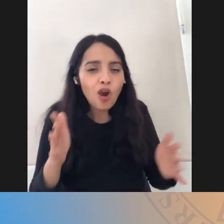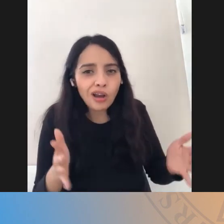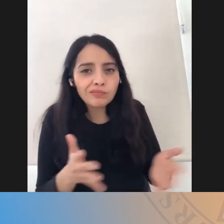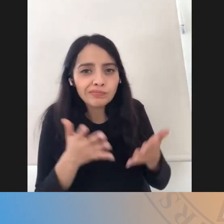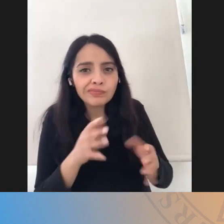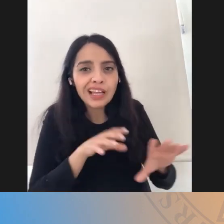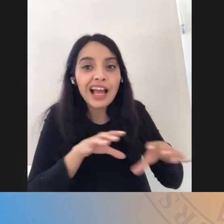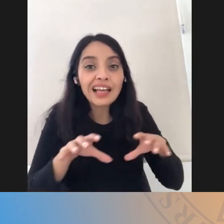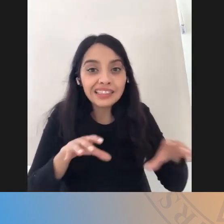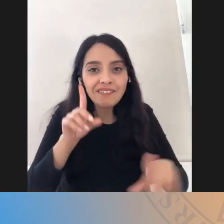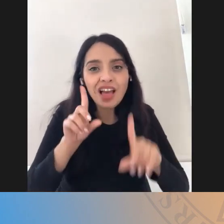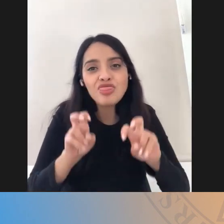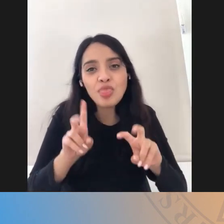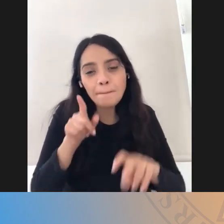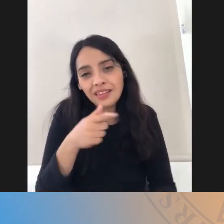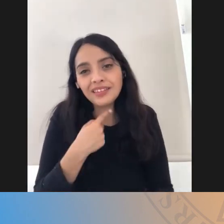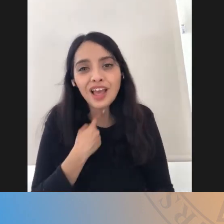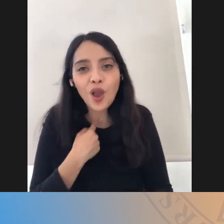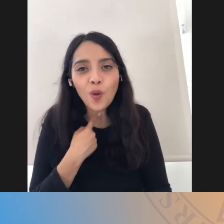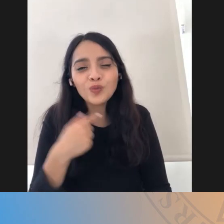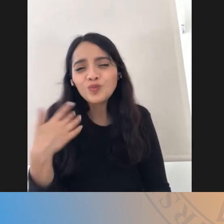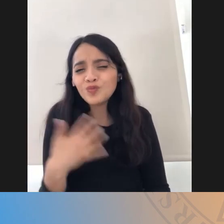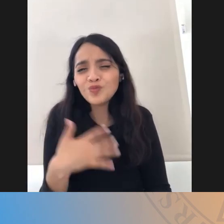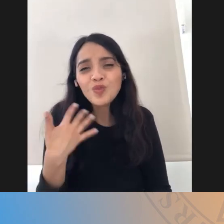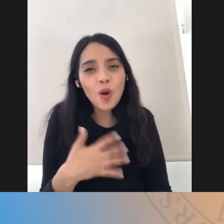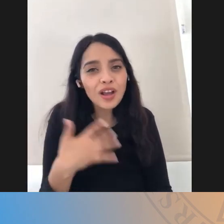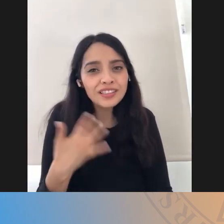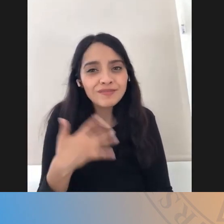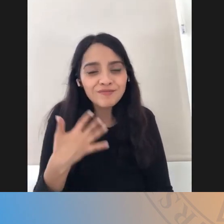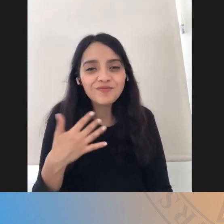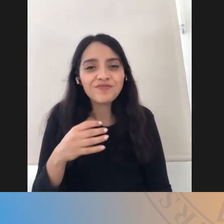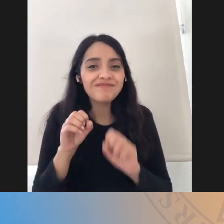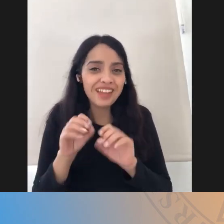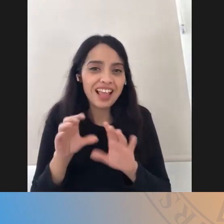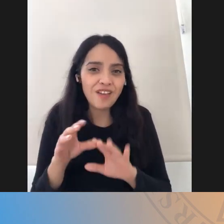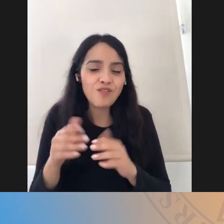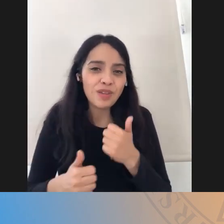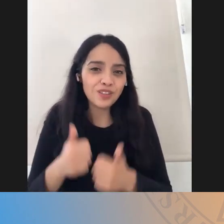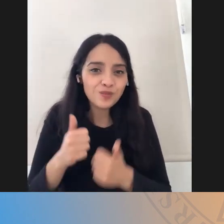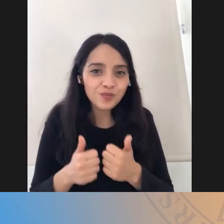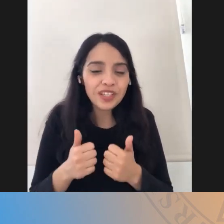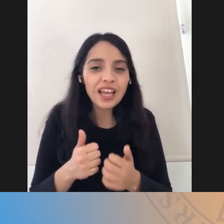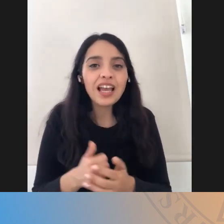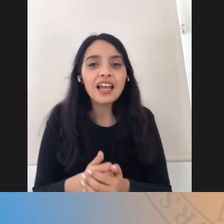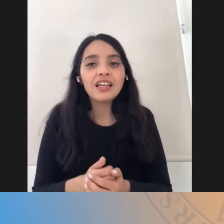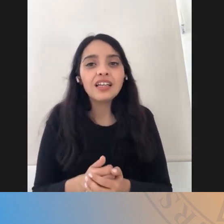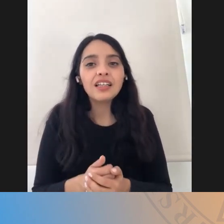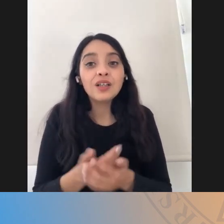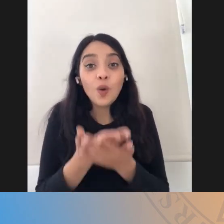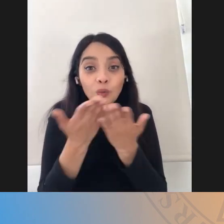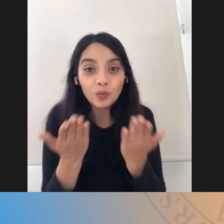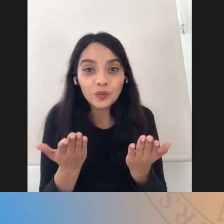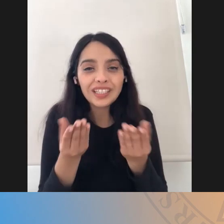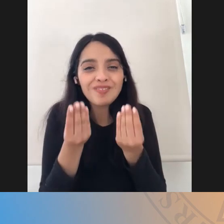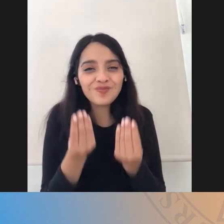algunas temáticas que son tan importantes en la formación profesional. Que tengan una